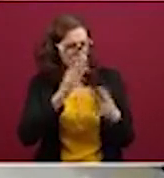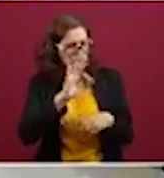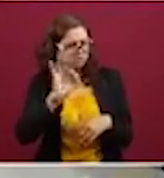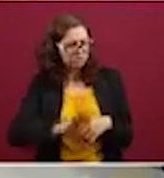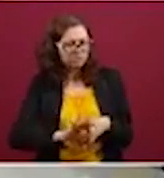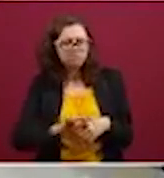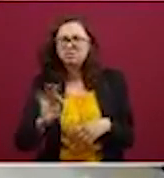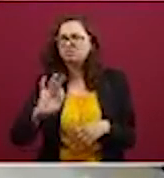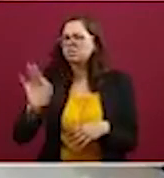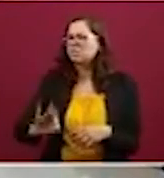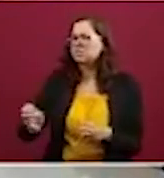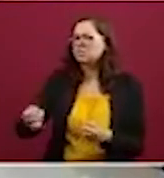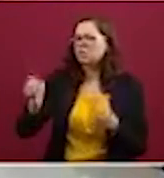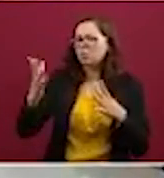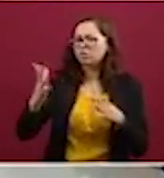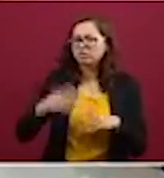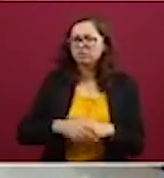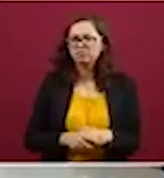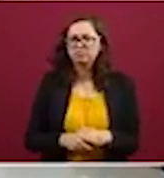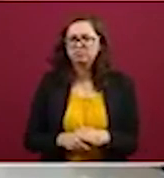muy bien